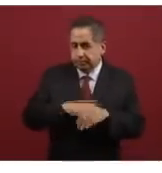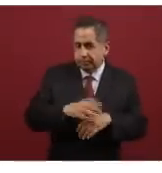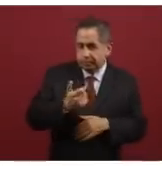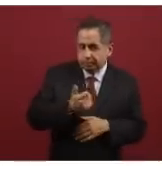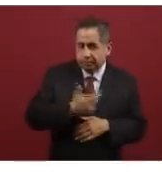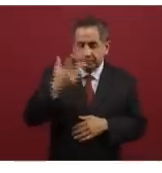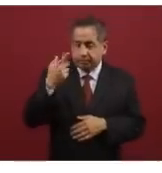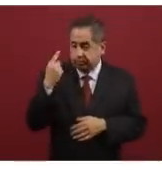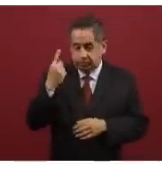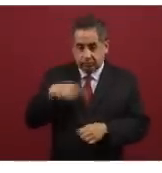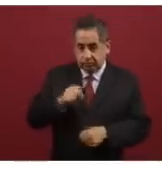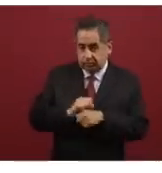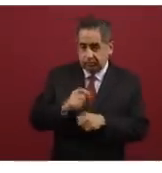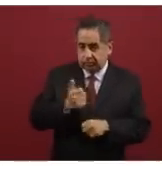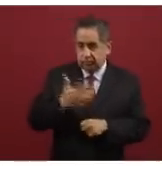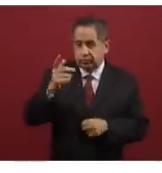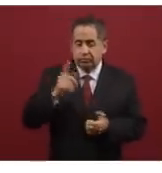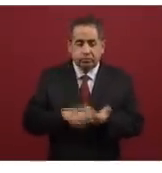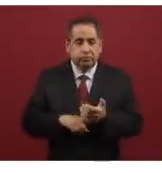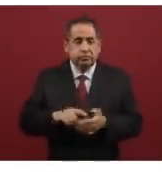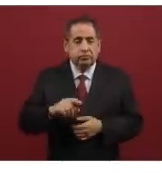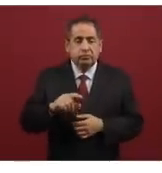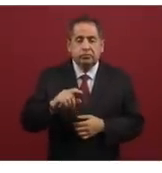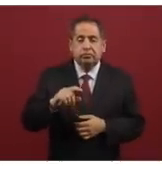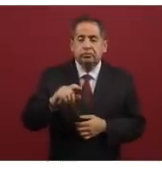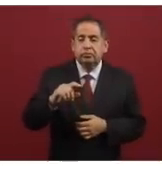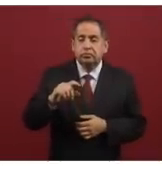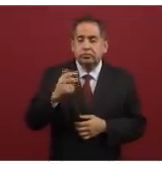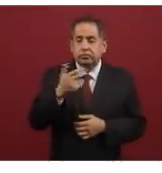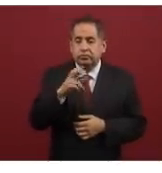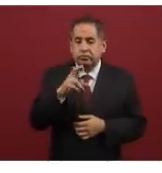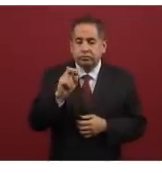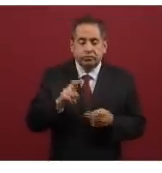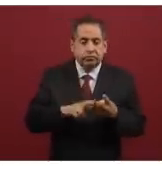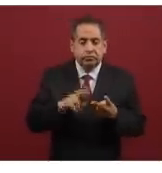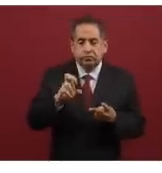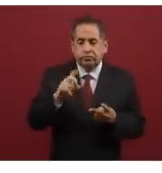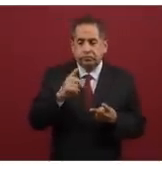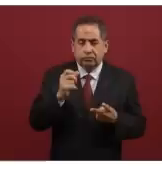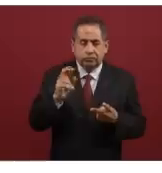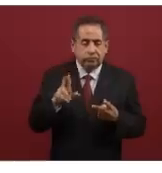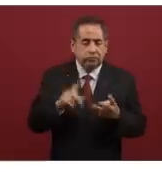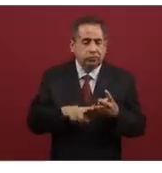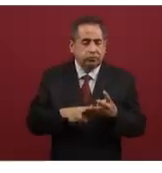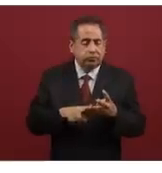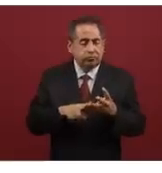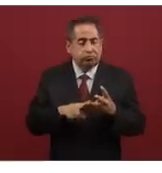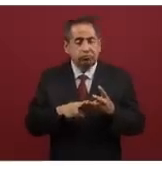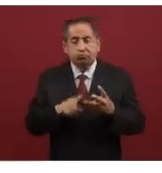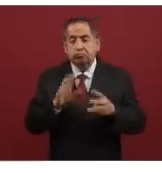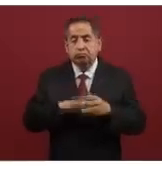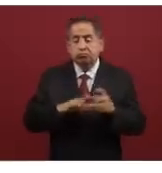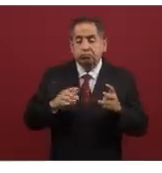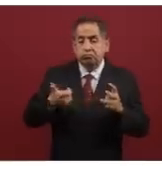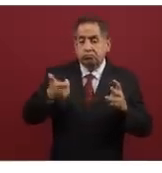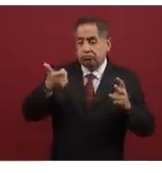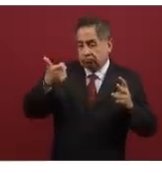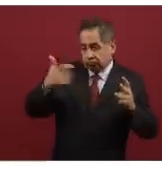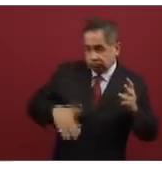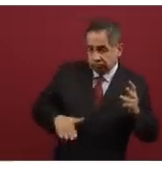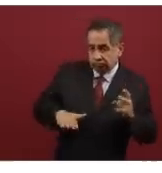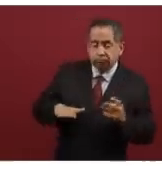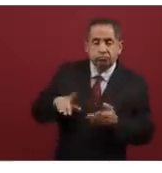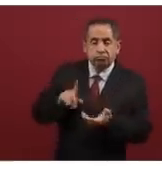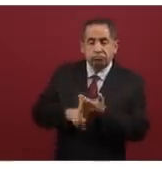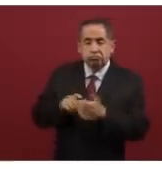esta semana que cerró es Chevron, Redco y Arco, mientras que los precios más económicos